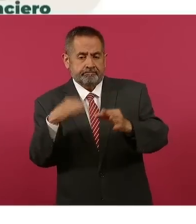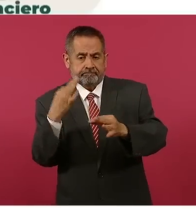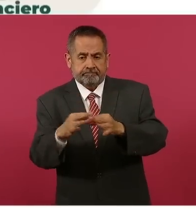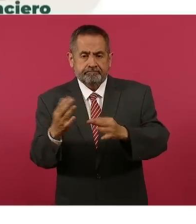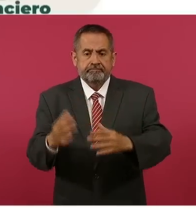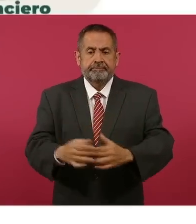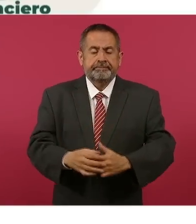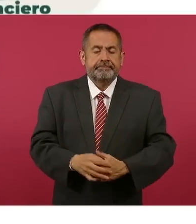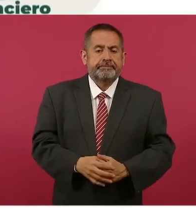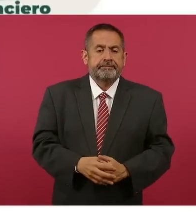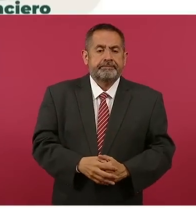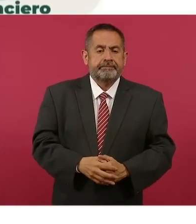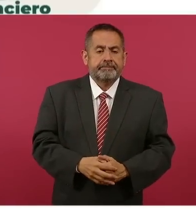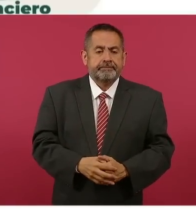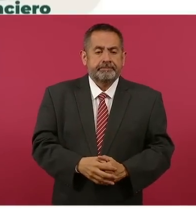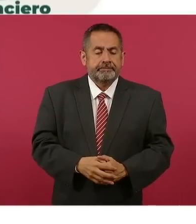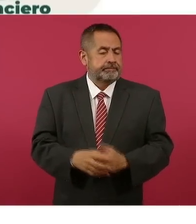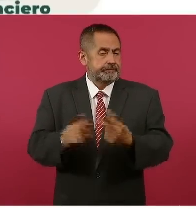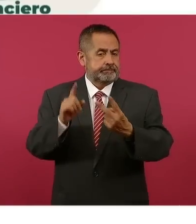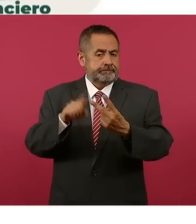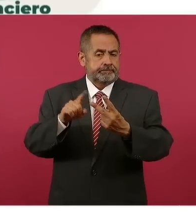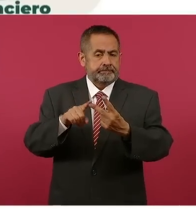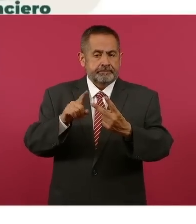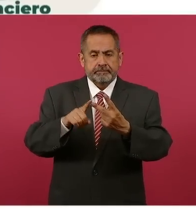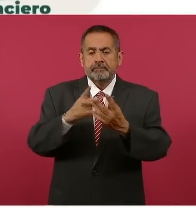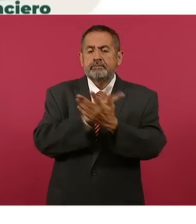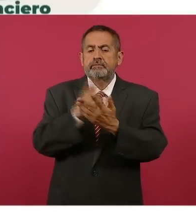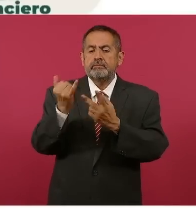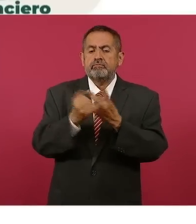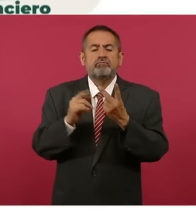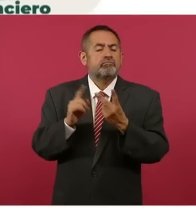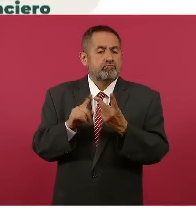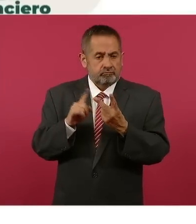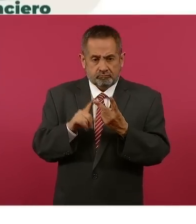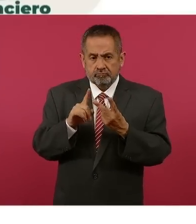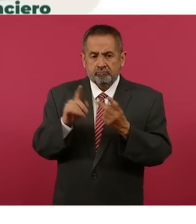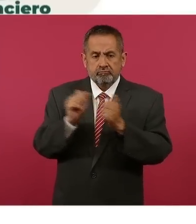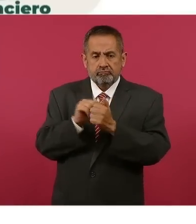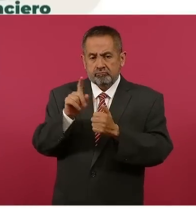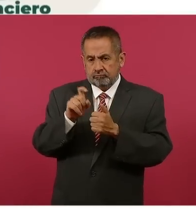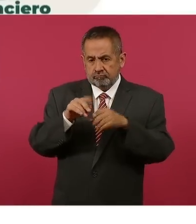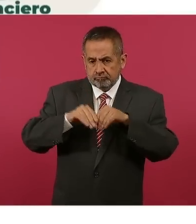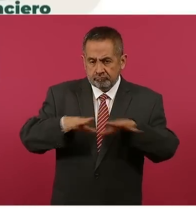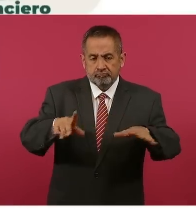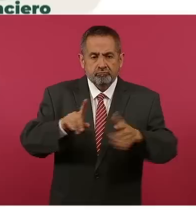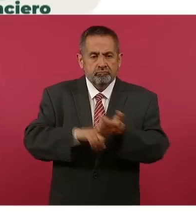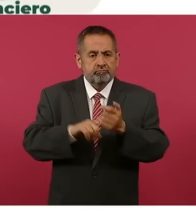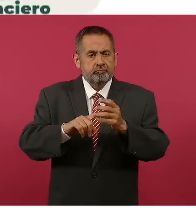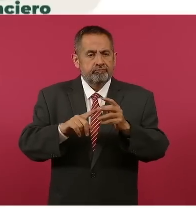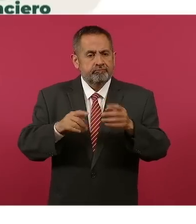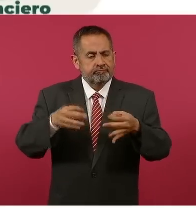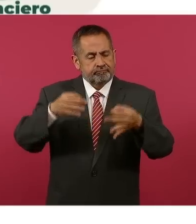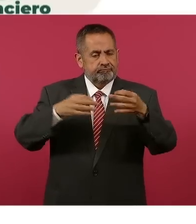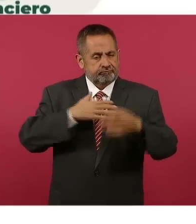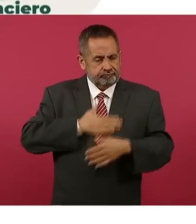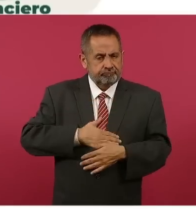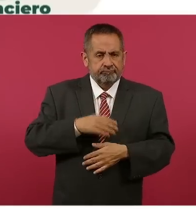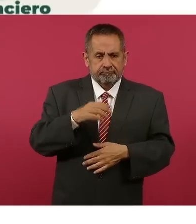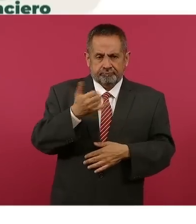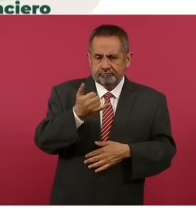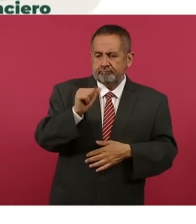Adelante. El segundo proyecto hidráulico en el Plan de Justicia Yaqui es algo